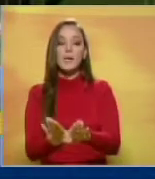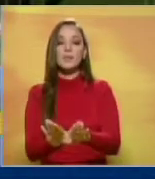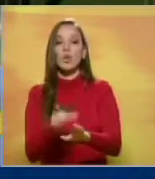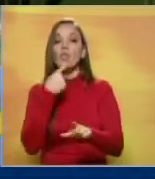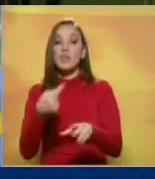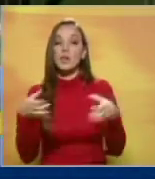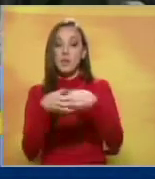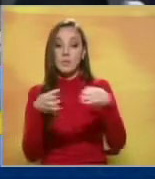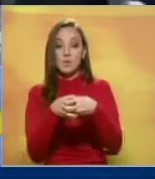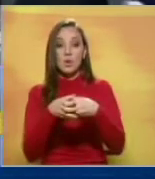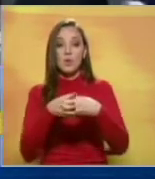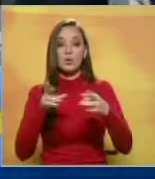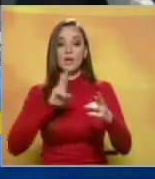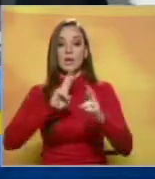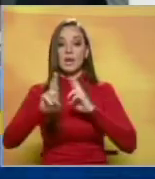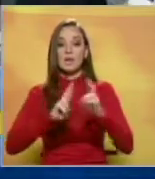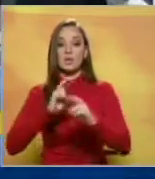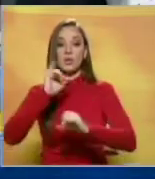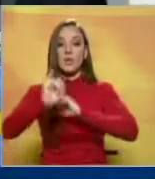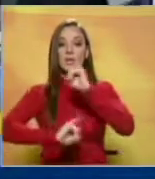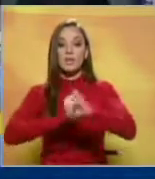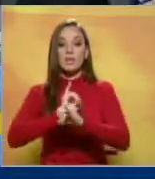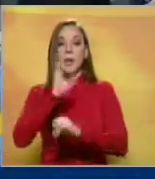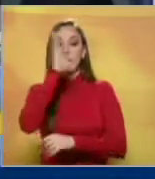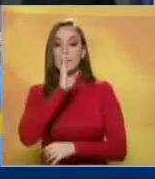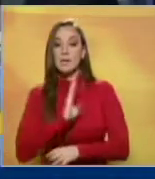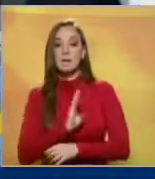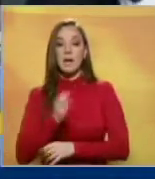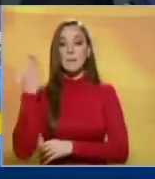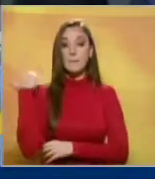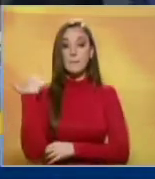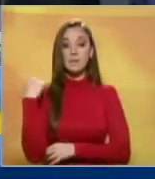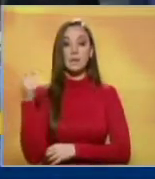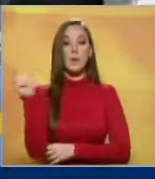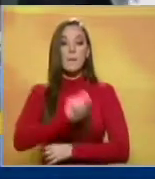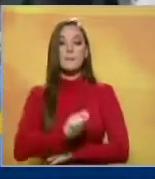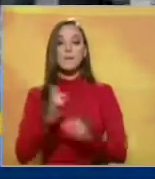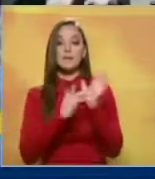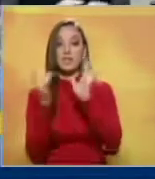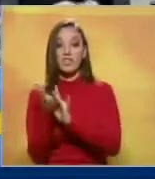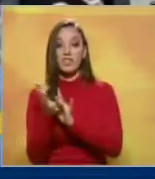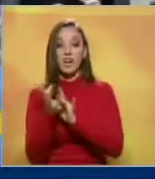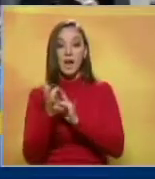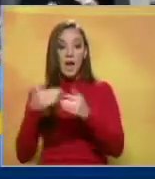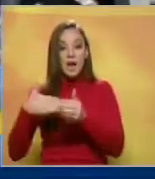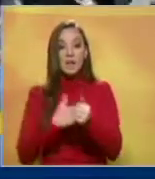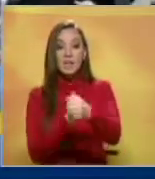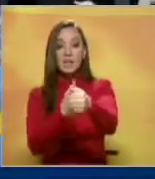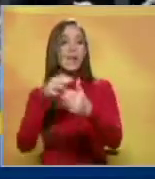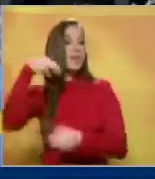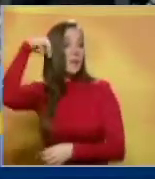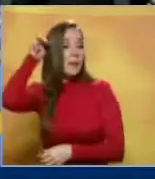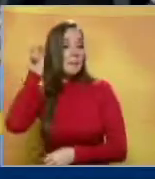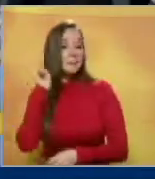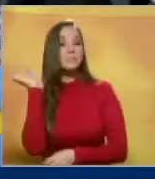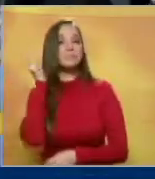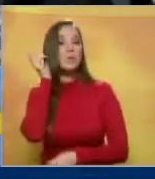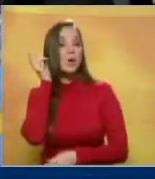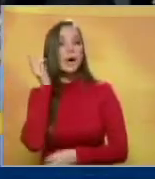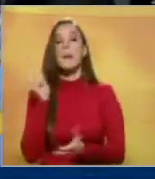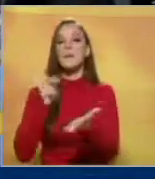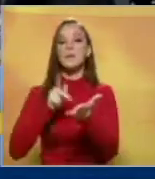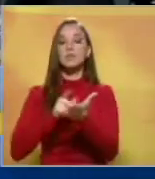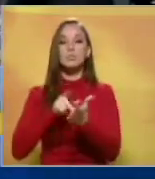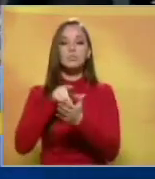exteriores de la cámara de diputados en brásil el pasado mes de abril la dirigente opositora maría corina machado participó en una audiencia